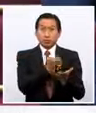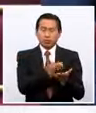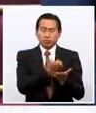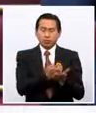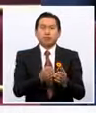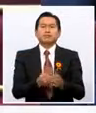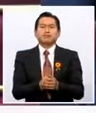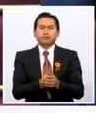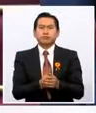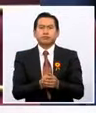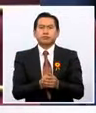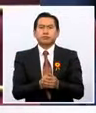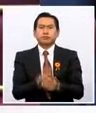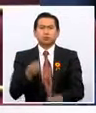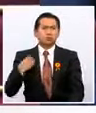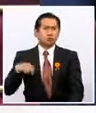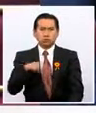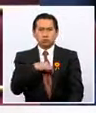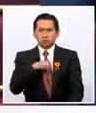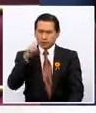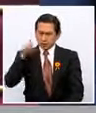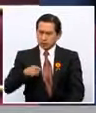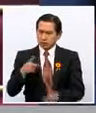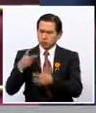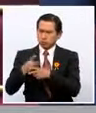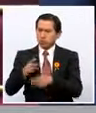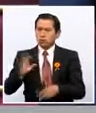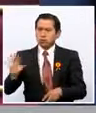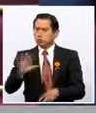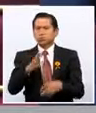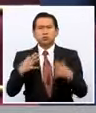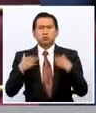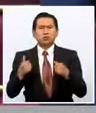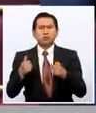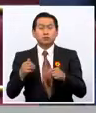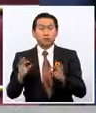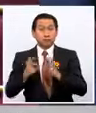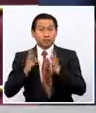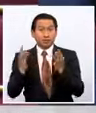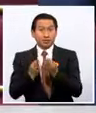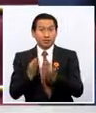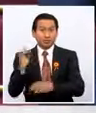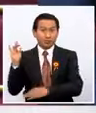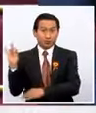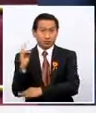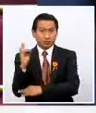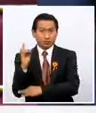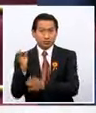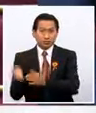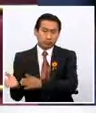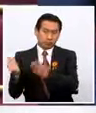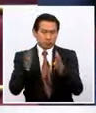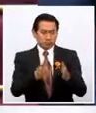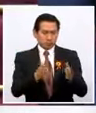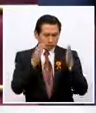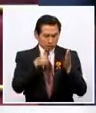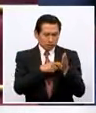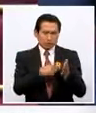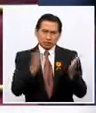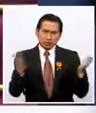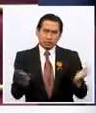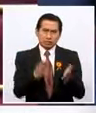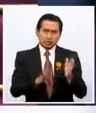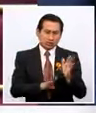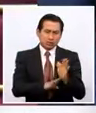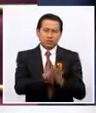tenemos la misión de cuidar la salud de las familias bolivianas y tenemos la misión de reactivar la